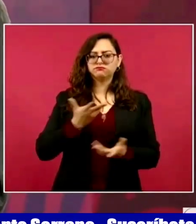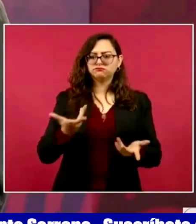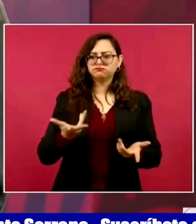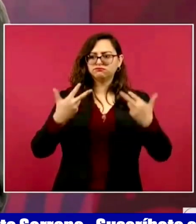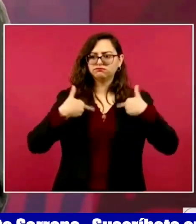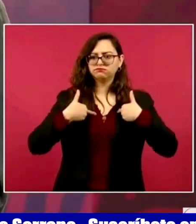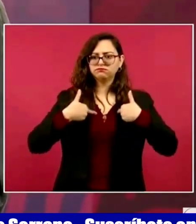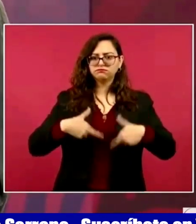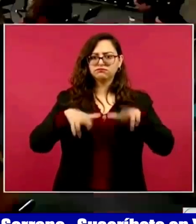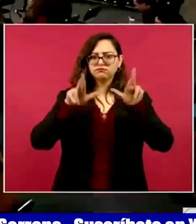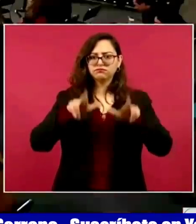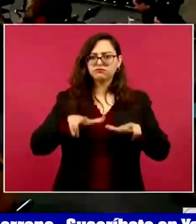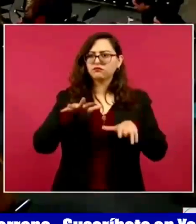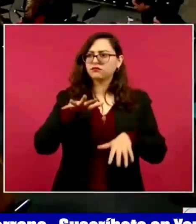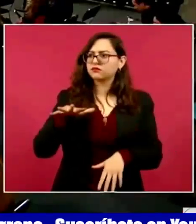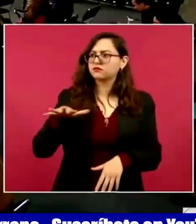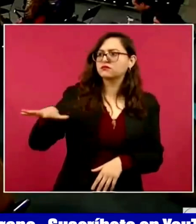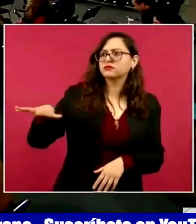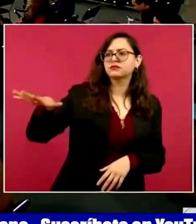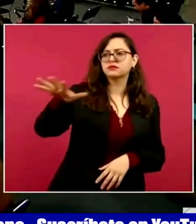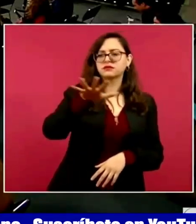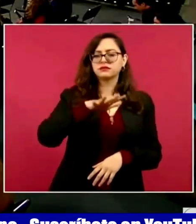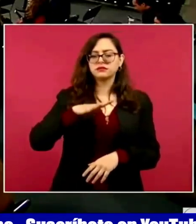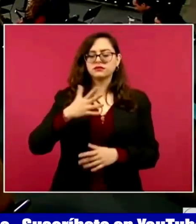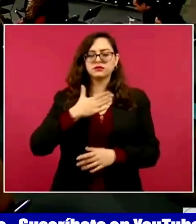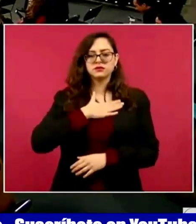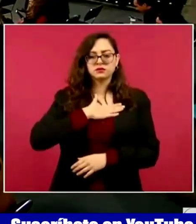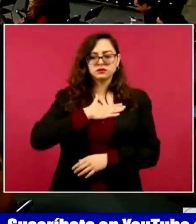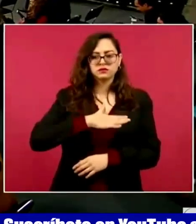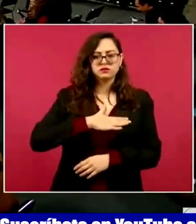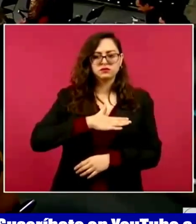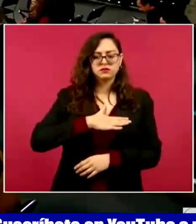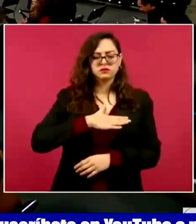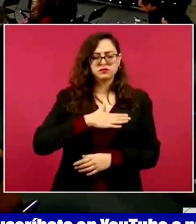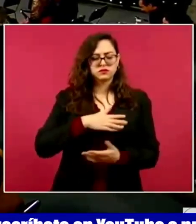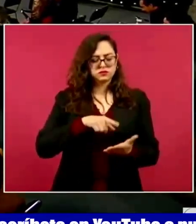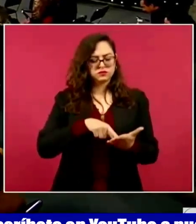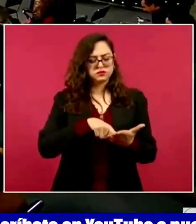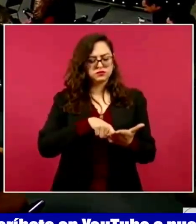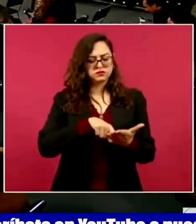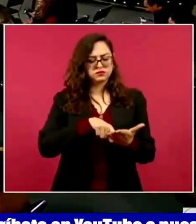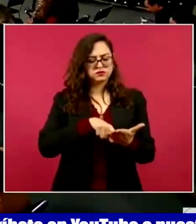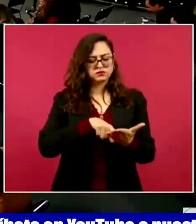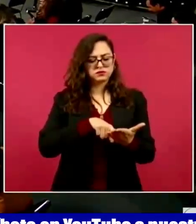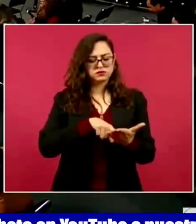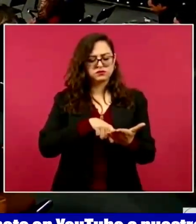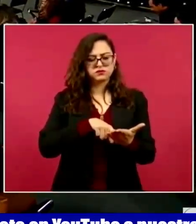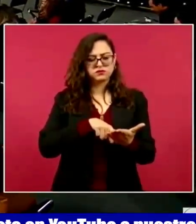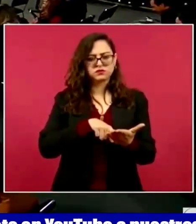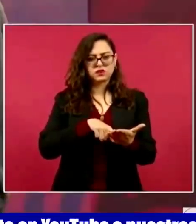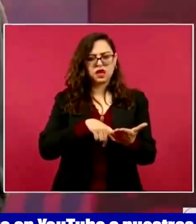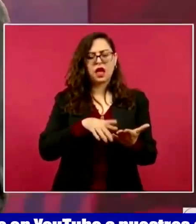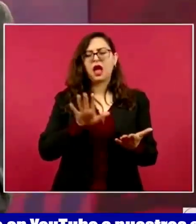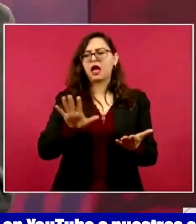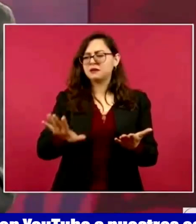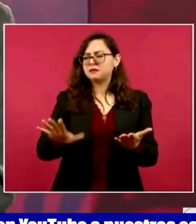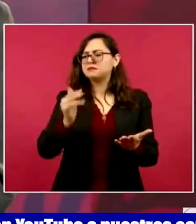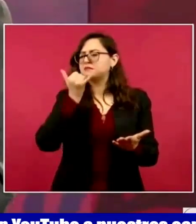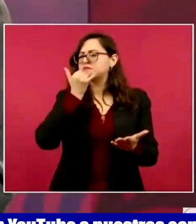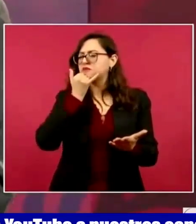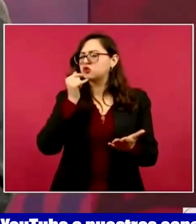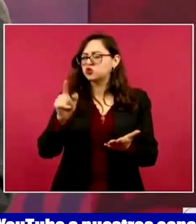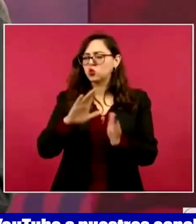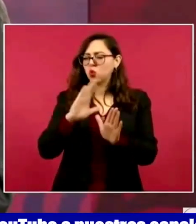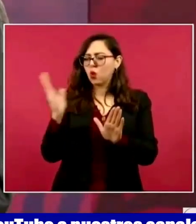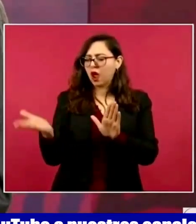para que no se cometan injusticias, que no puede decirle al Ministerio Público, te regreso esto, está mal